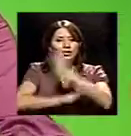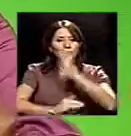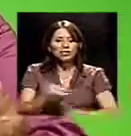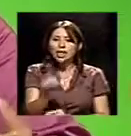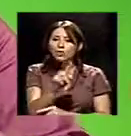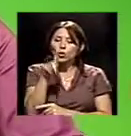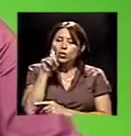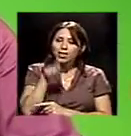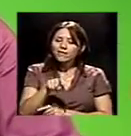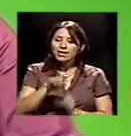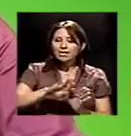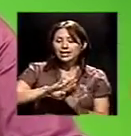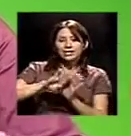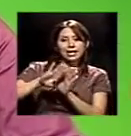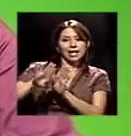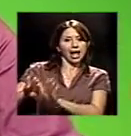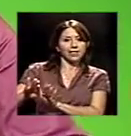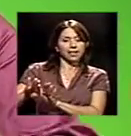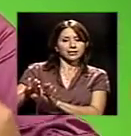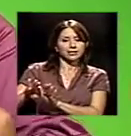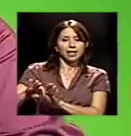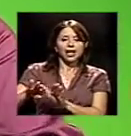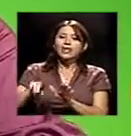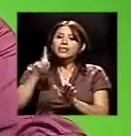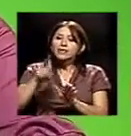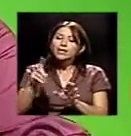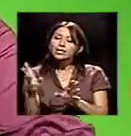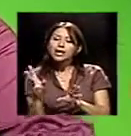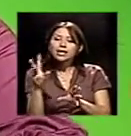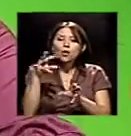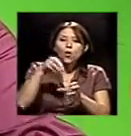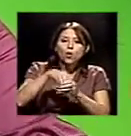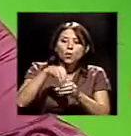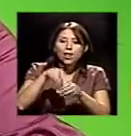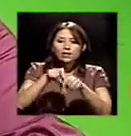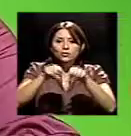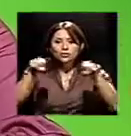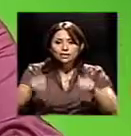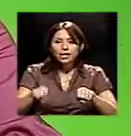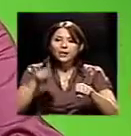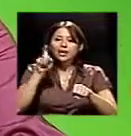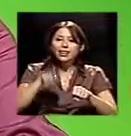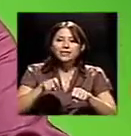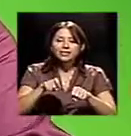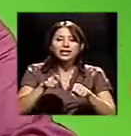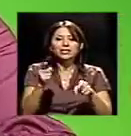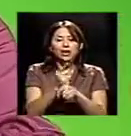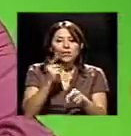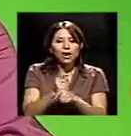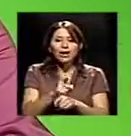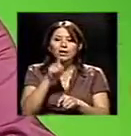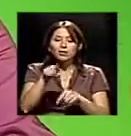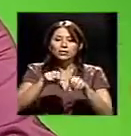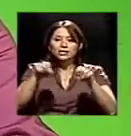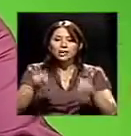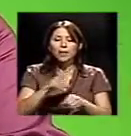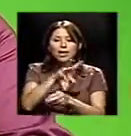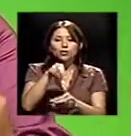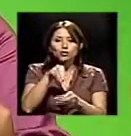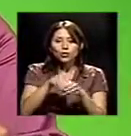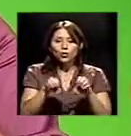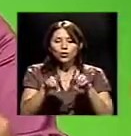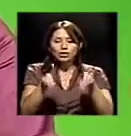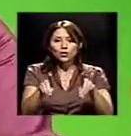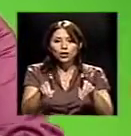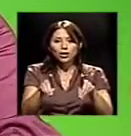estar segregadas, deben estar incorporadas e incluidas en un sistema que debe ser regular, en un sistema inclusivo de educación.